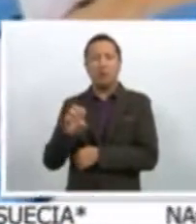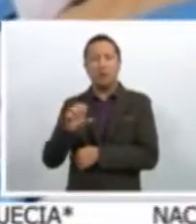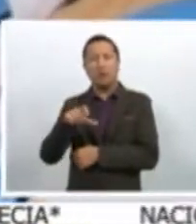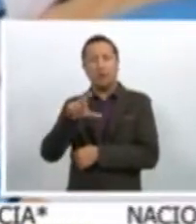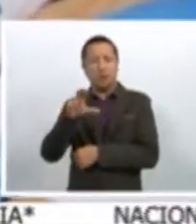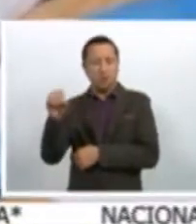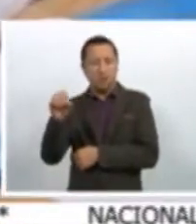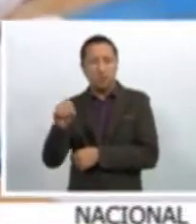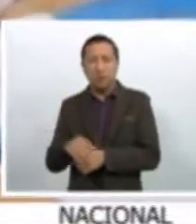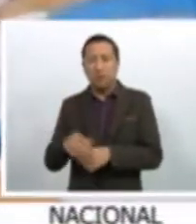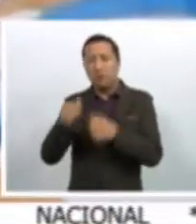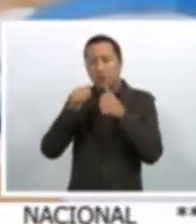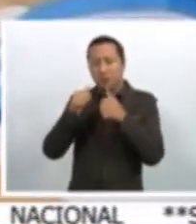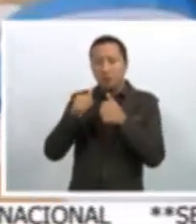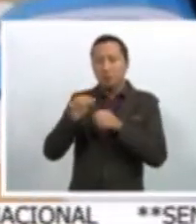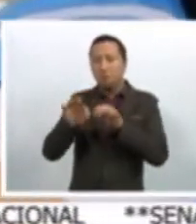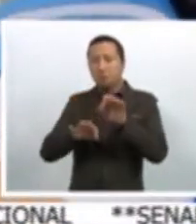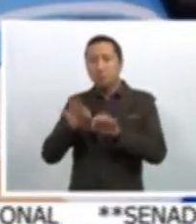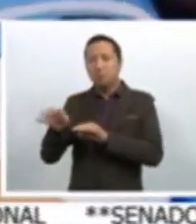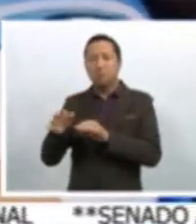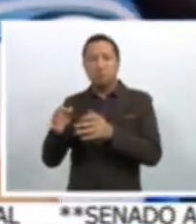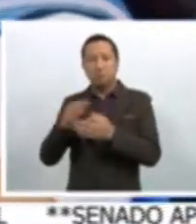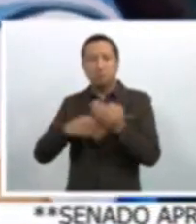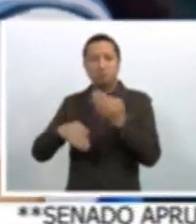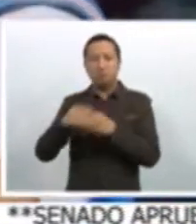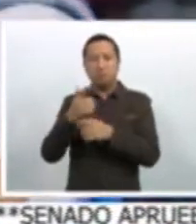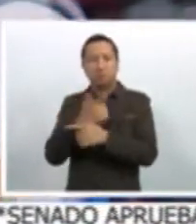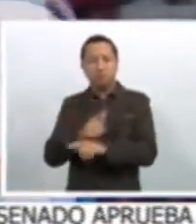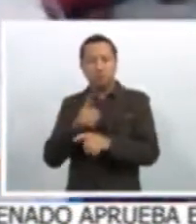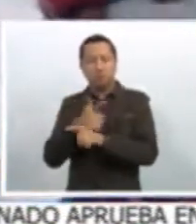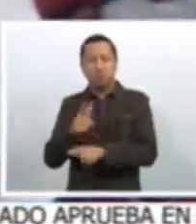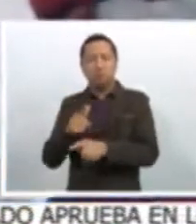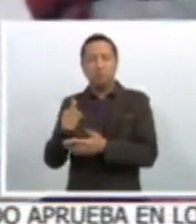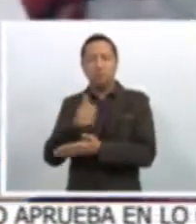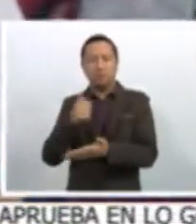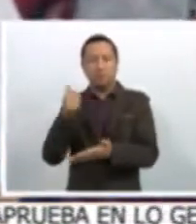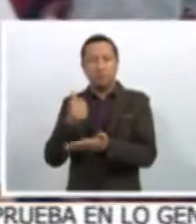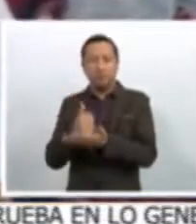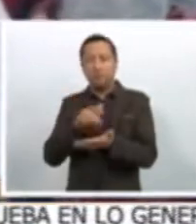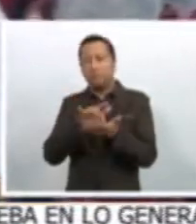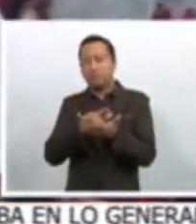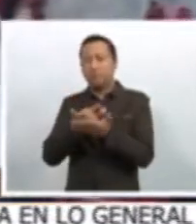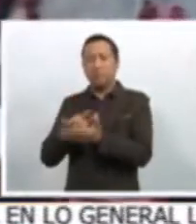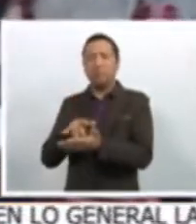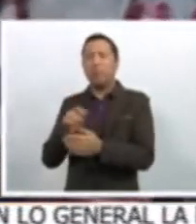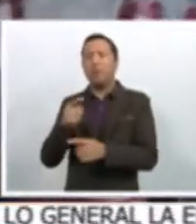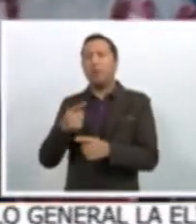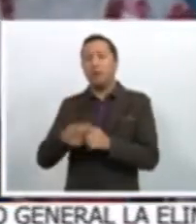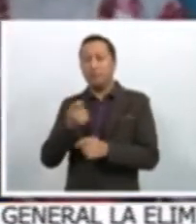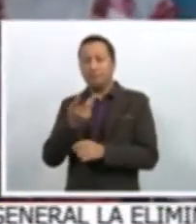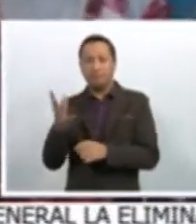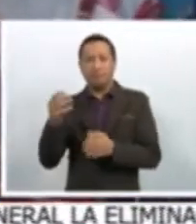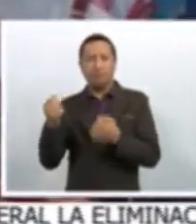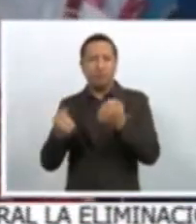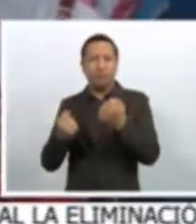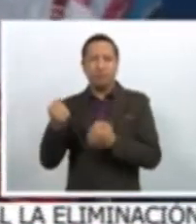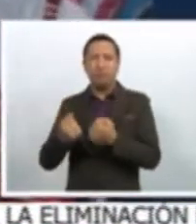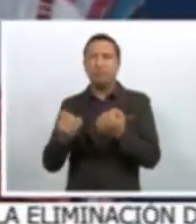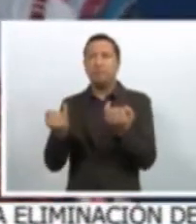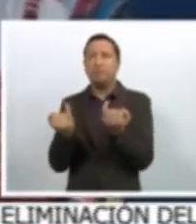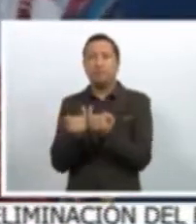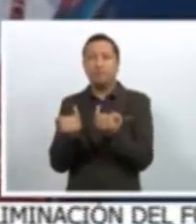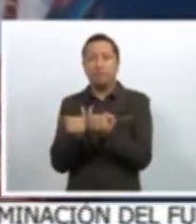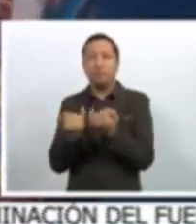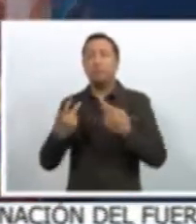constante atendiendo también a los taxis aquí en la ciudad, para poder apoyar también a los operadores y por supuesto darle la certeza a